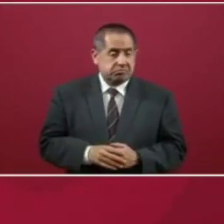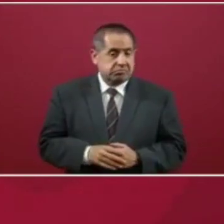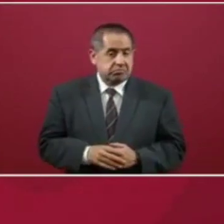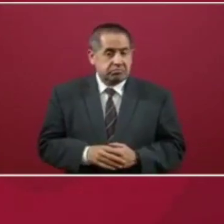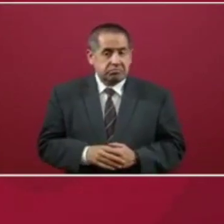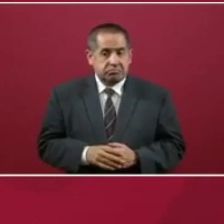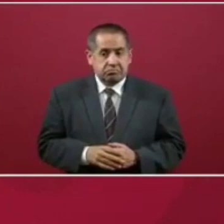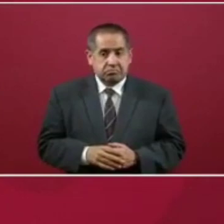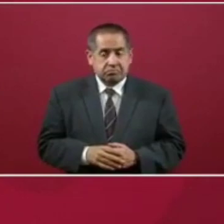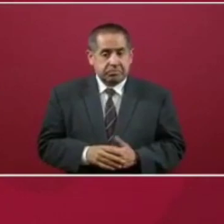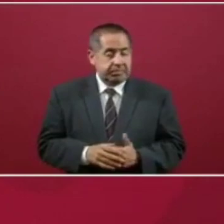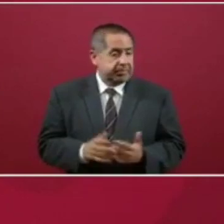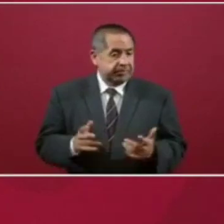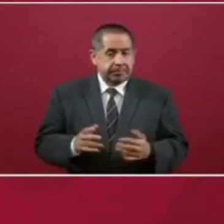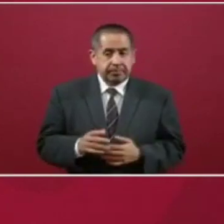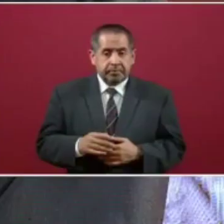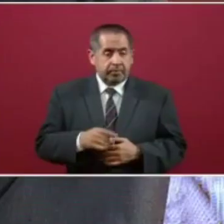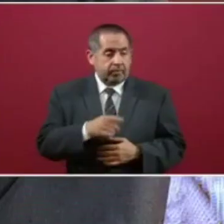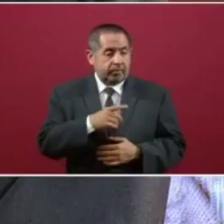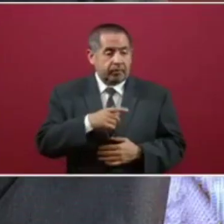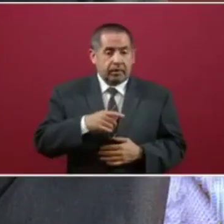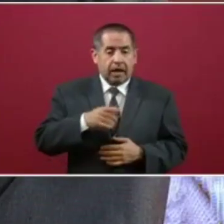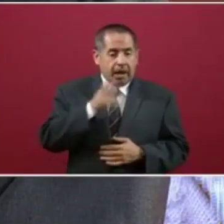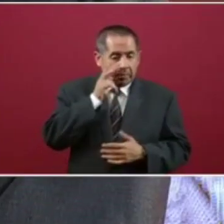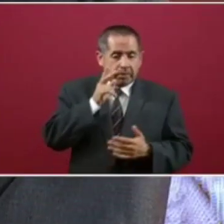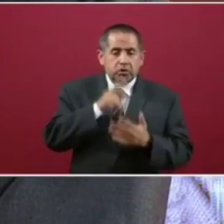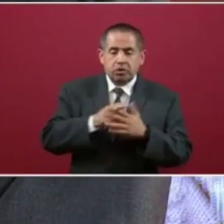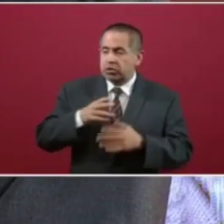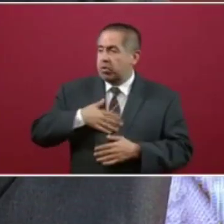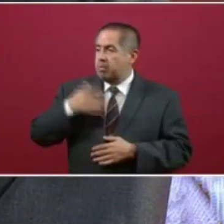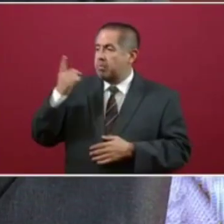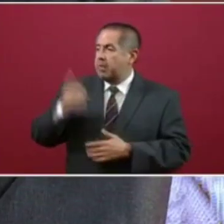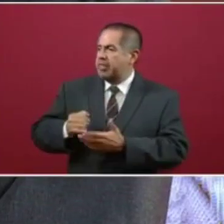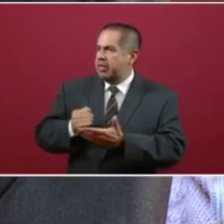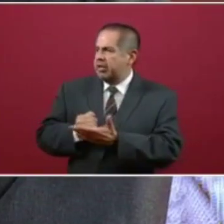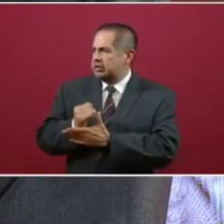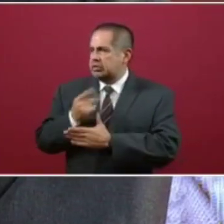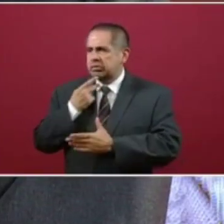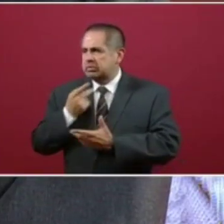una decisión política,